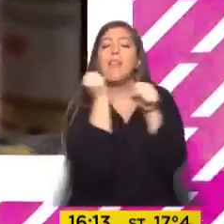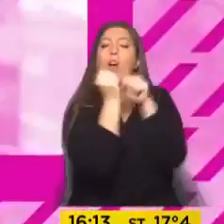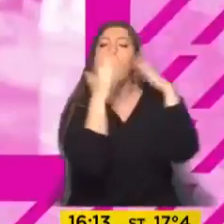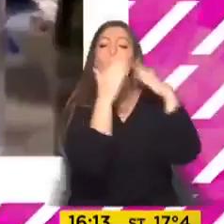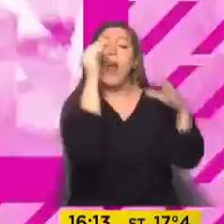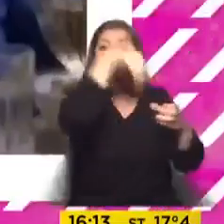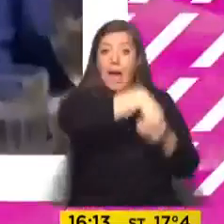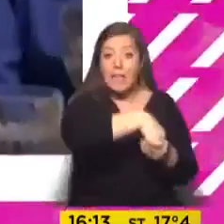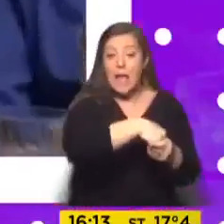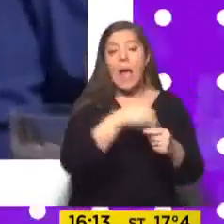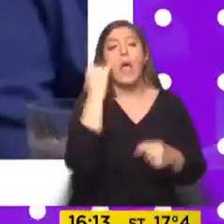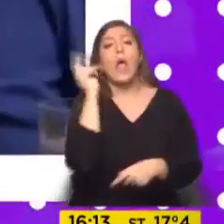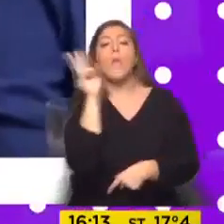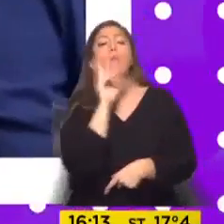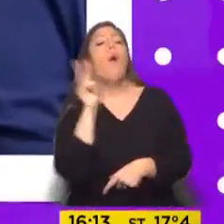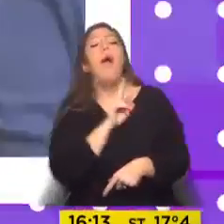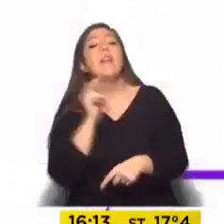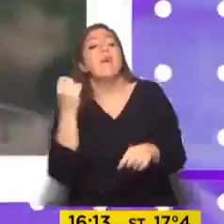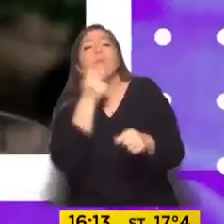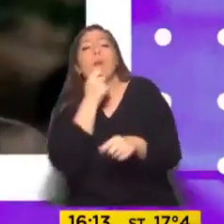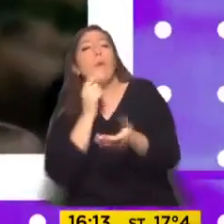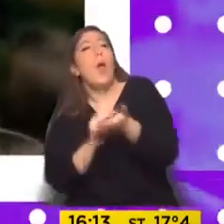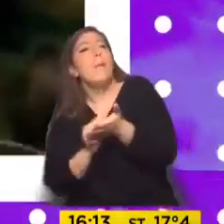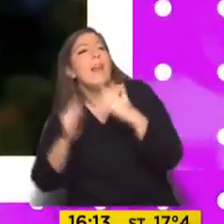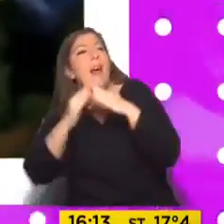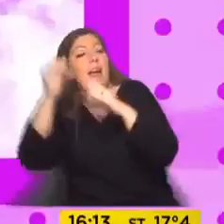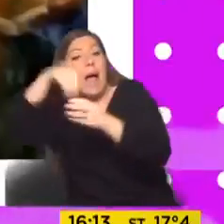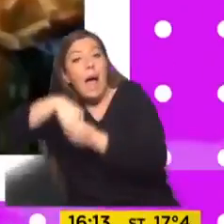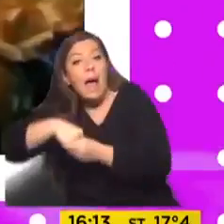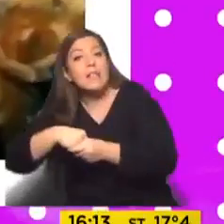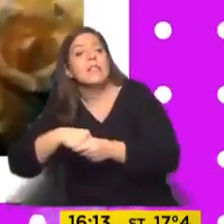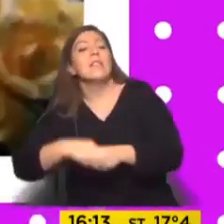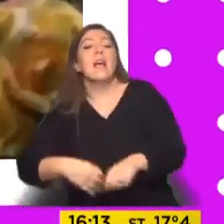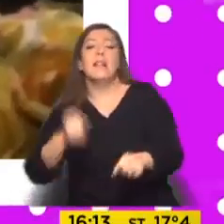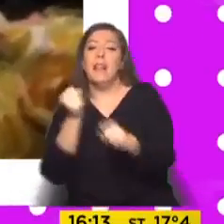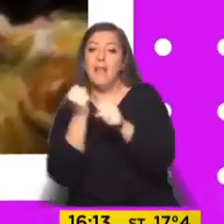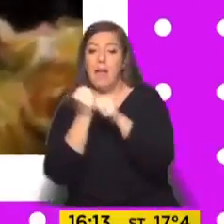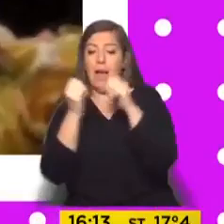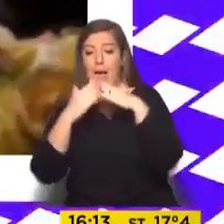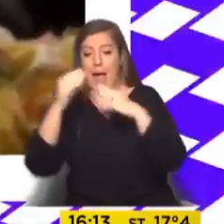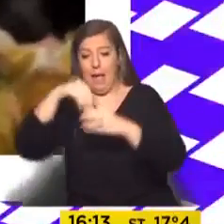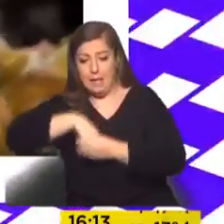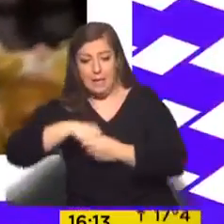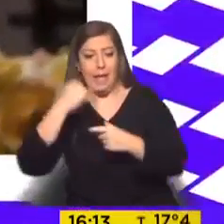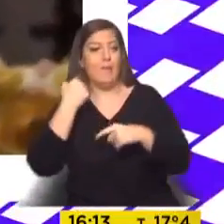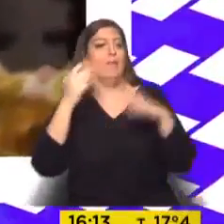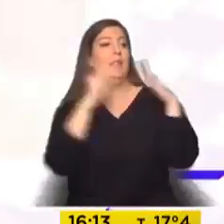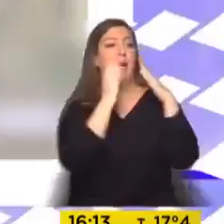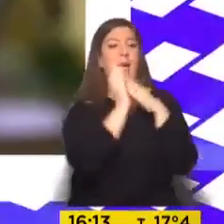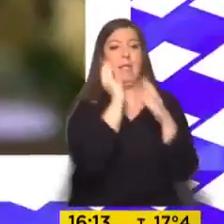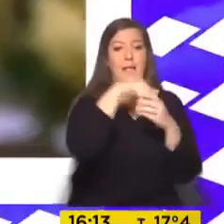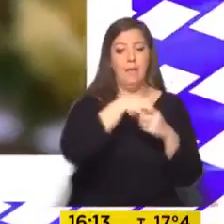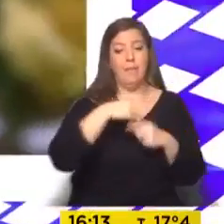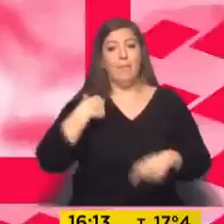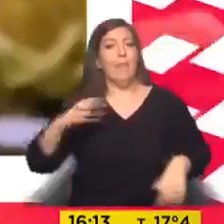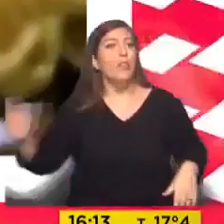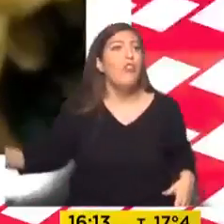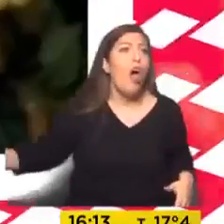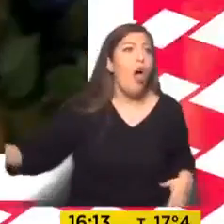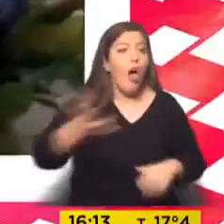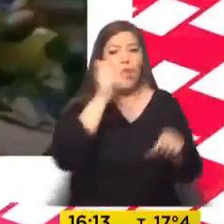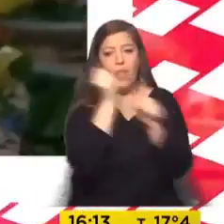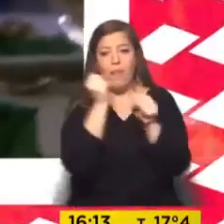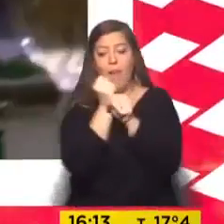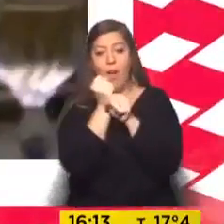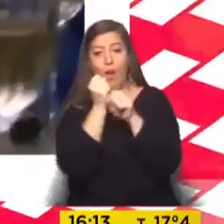empleadas domésticas trabajan fuera del hogar, viven en situación de sobreempleo, ya que cubren todas las tareas, las de afuera y las de adentro